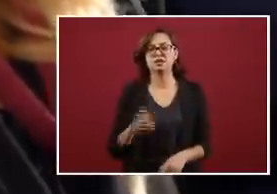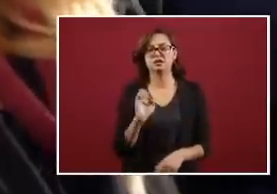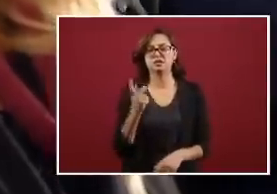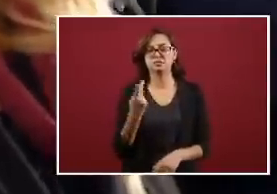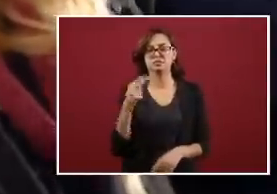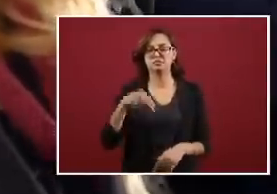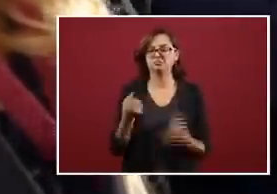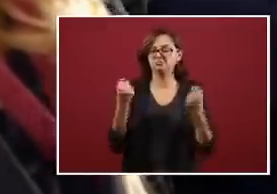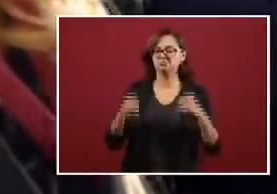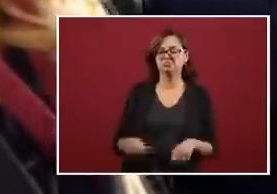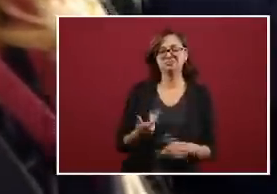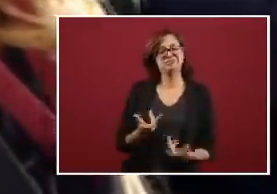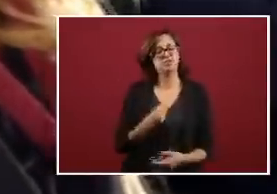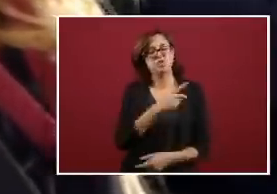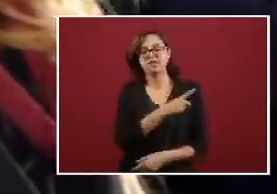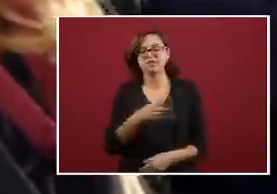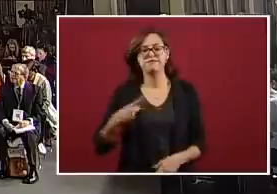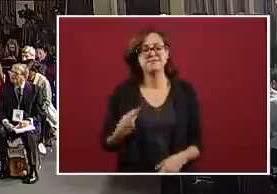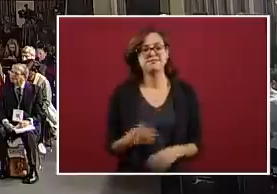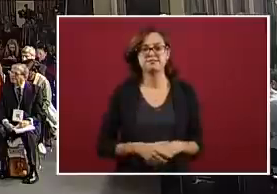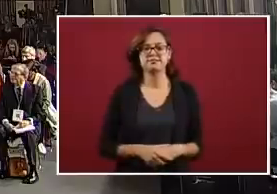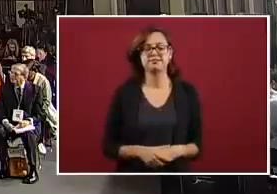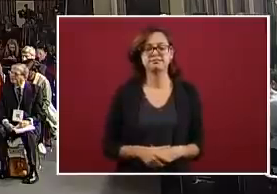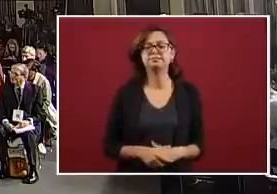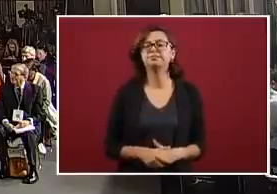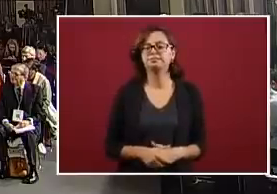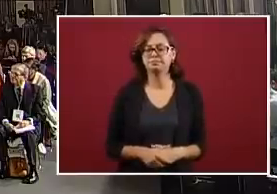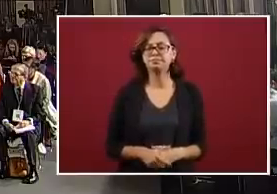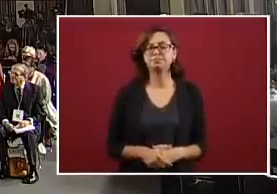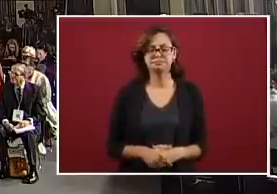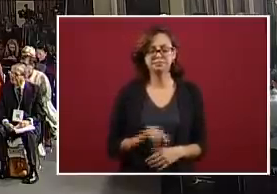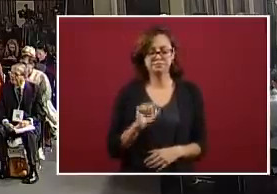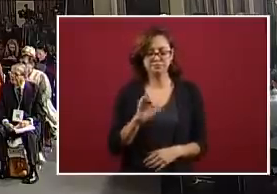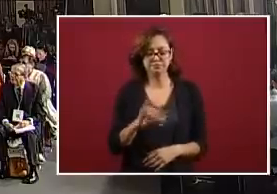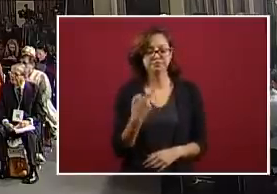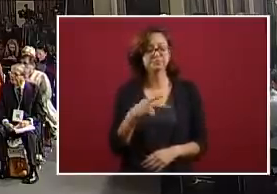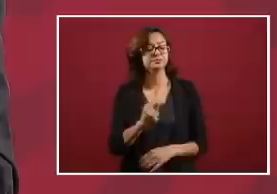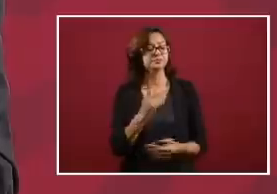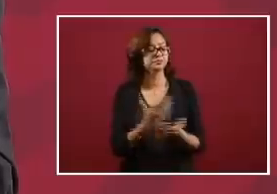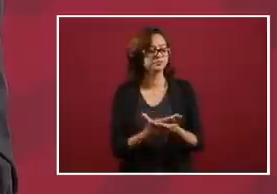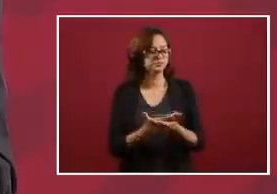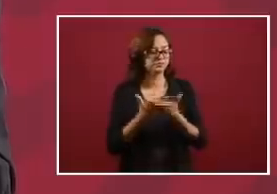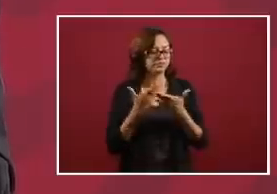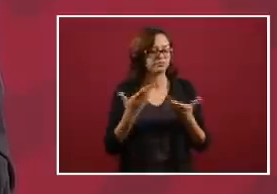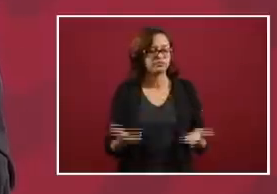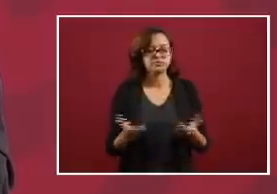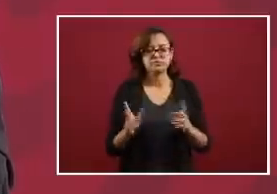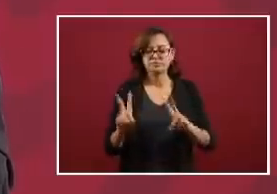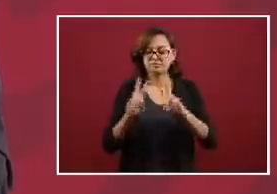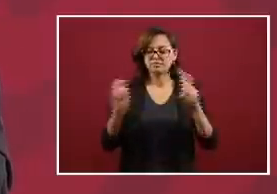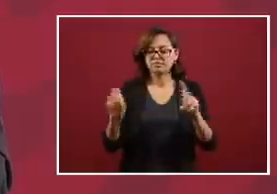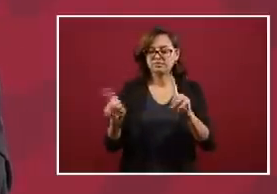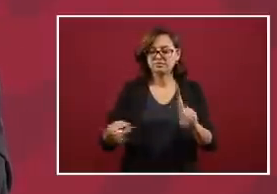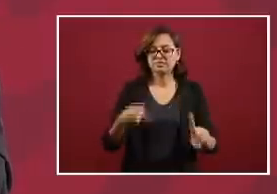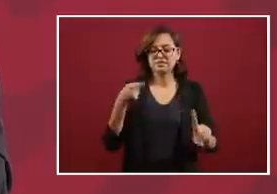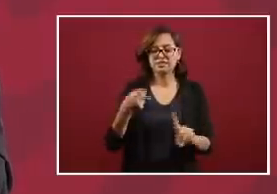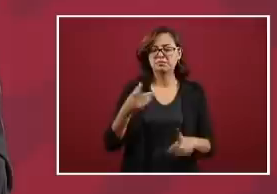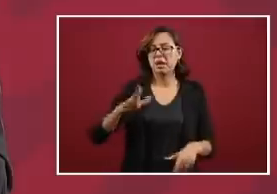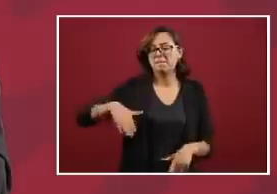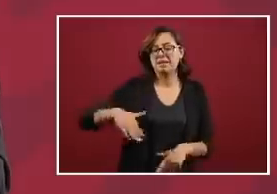debió de ser. Sí, pero esto tiene que ver más con la reciente